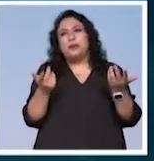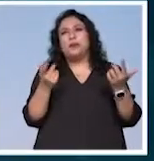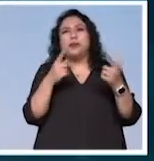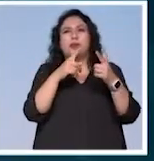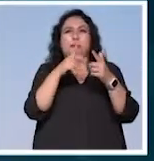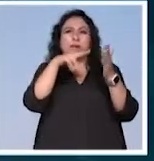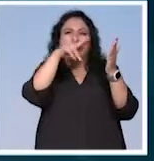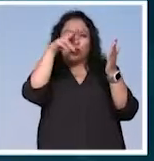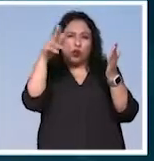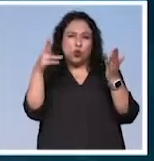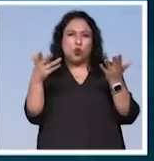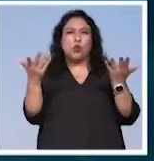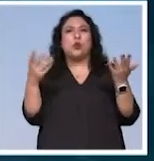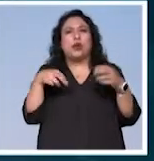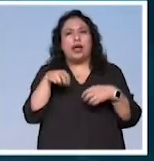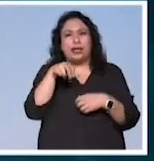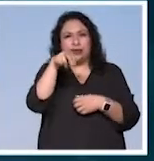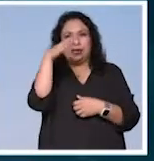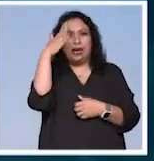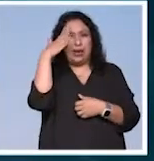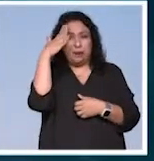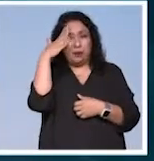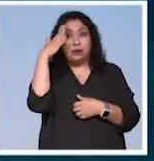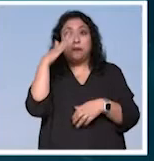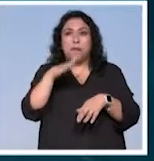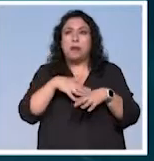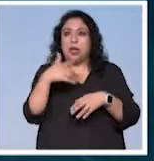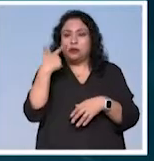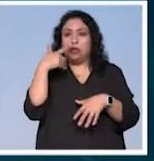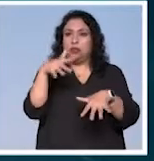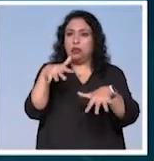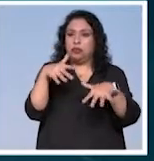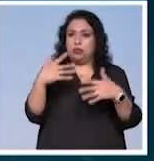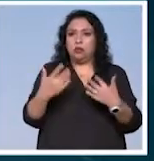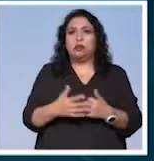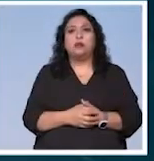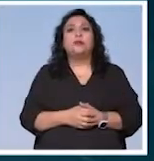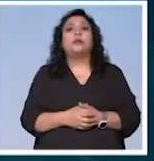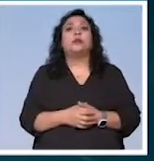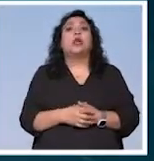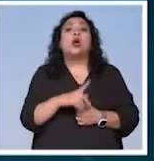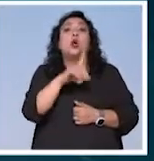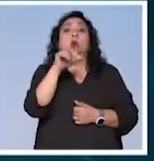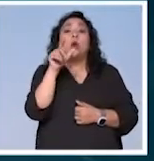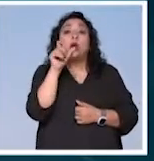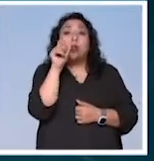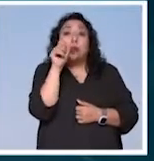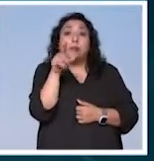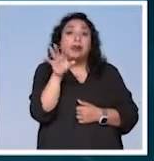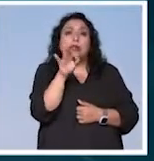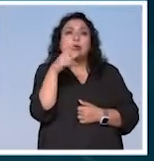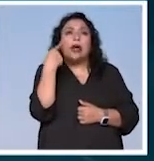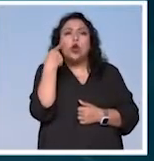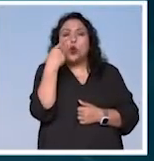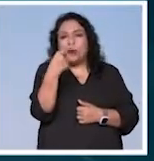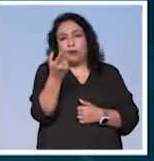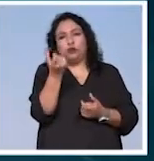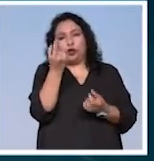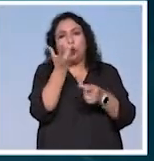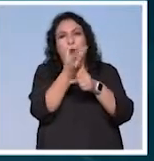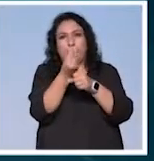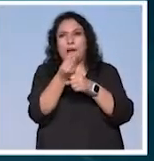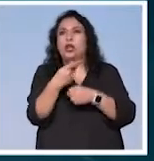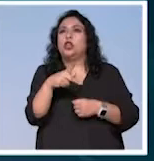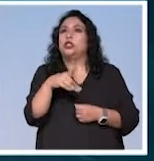la pintura por ejemplo de la escalera central, que es donde más se nota. Pero viene toda la parte que quizá no se vea, pero